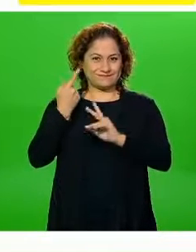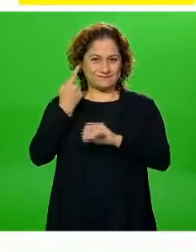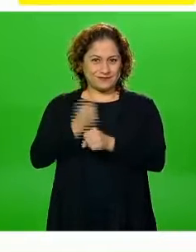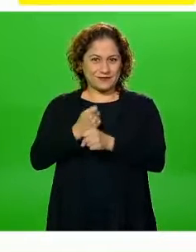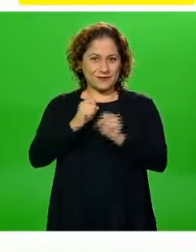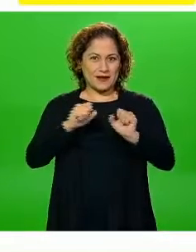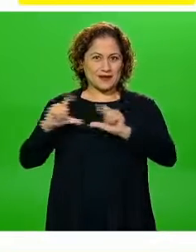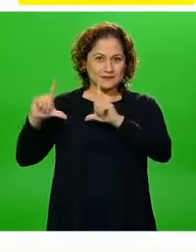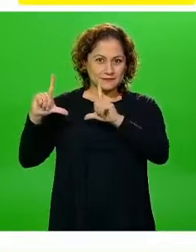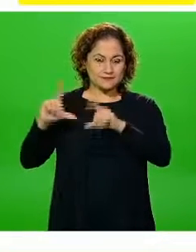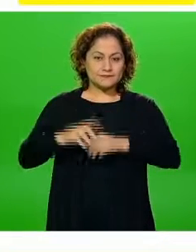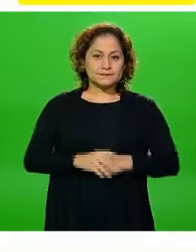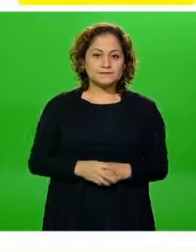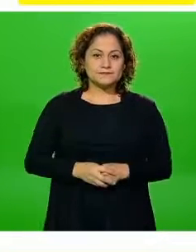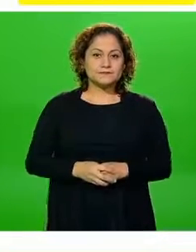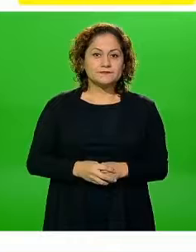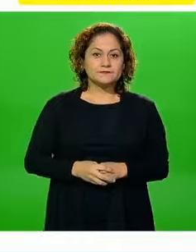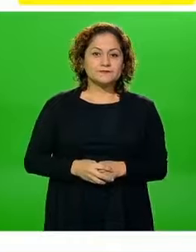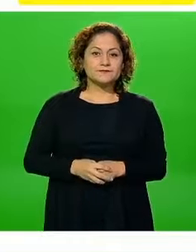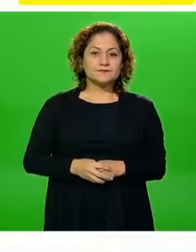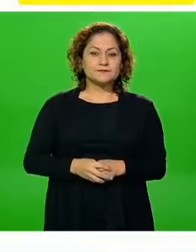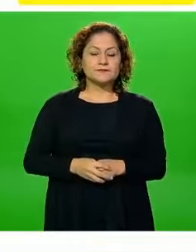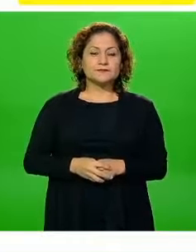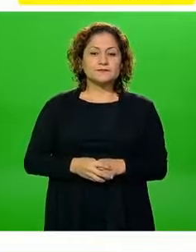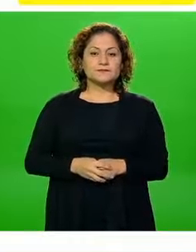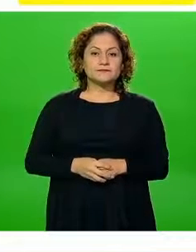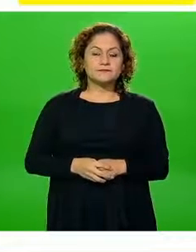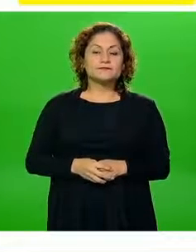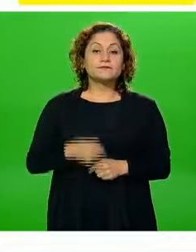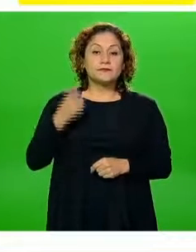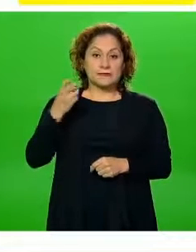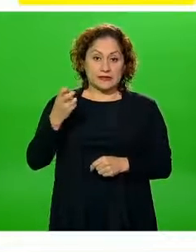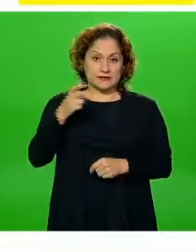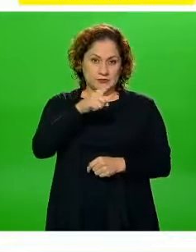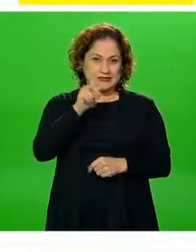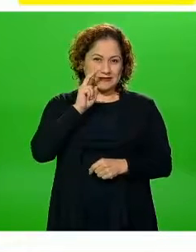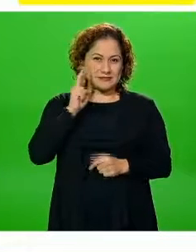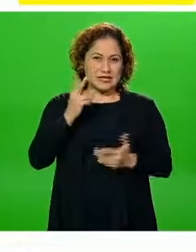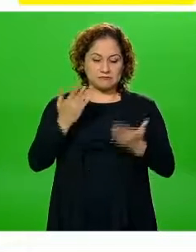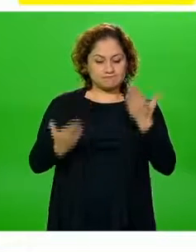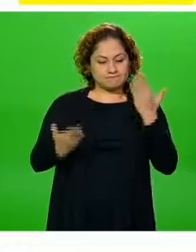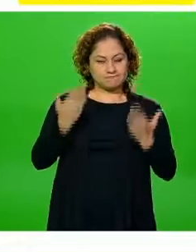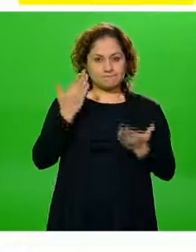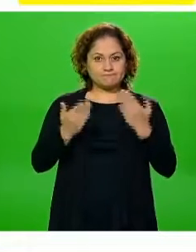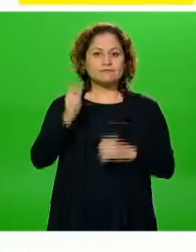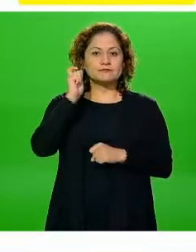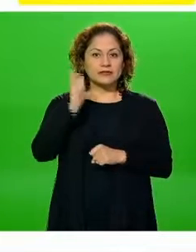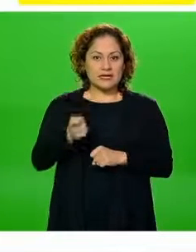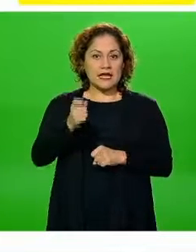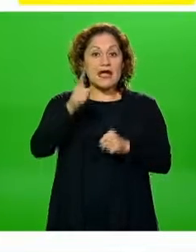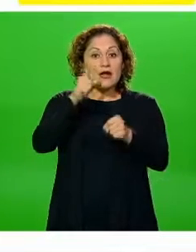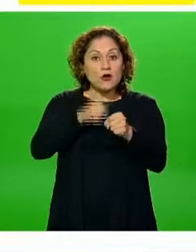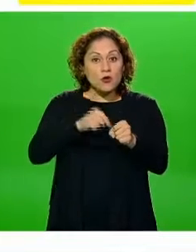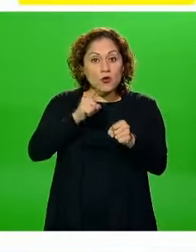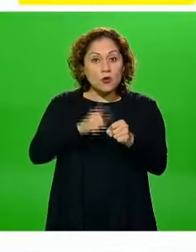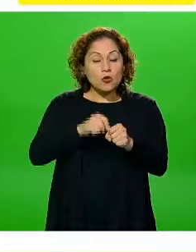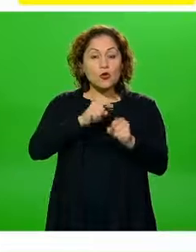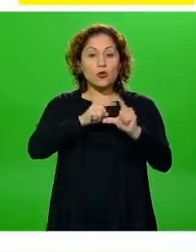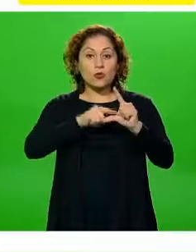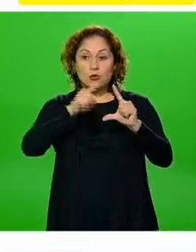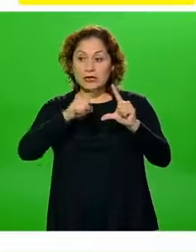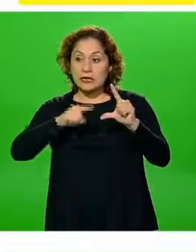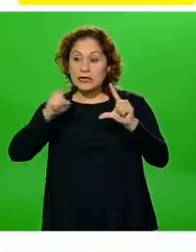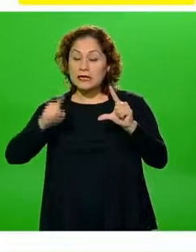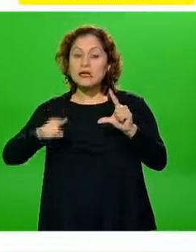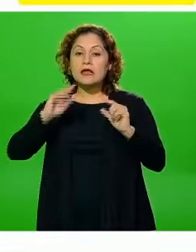de la presentación, ¿verdad? O del reporte del día de hoy, vemos cómo estas líneas van hacia abajo o van